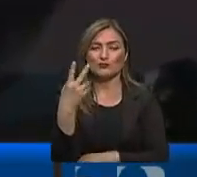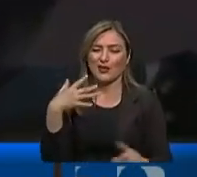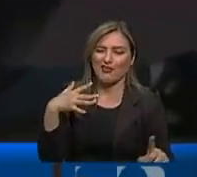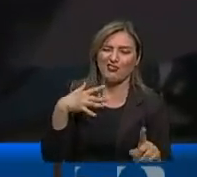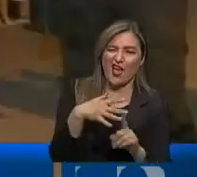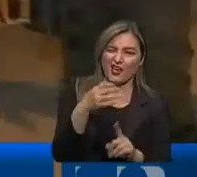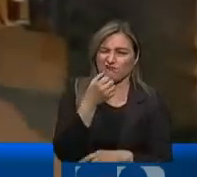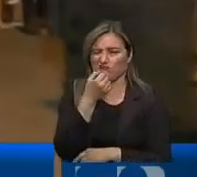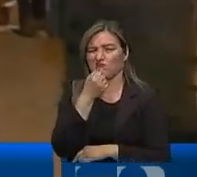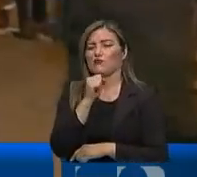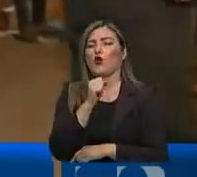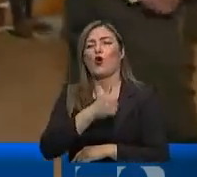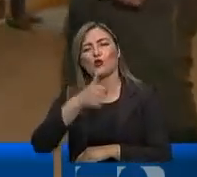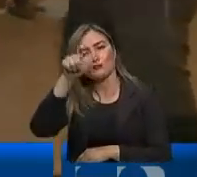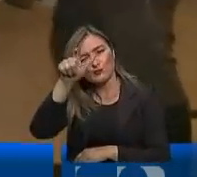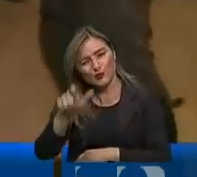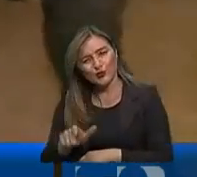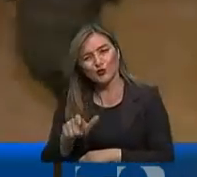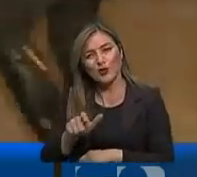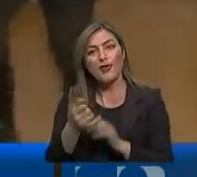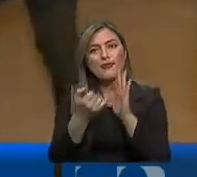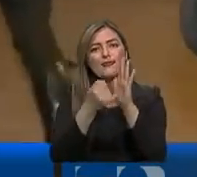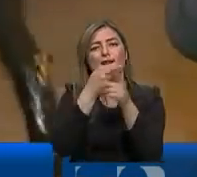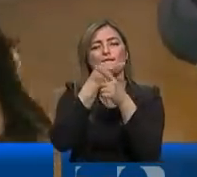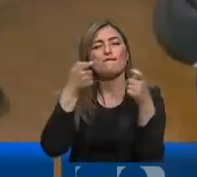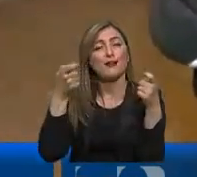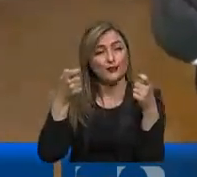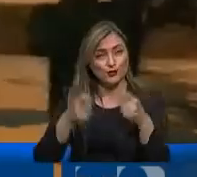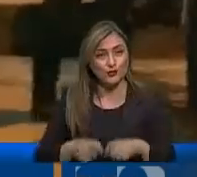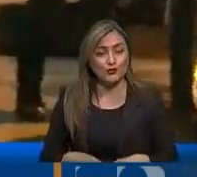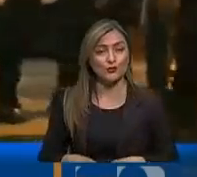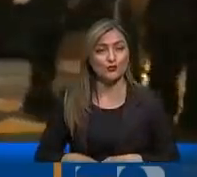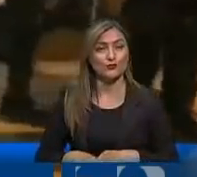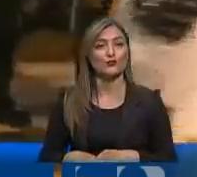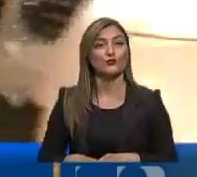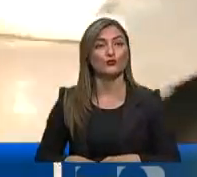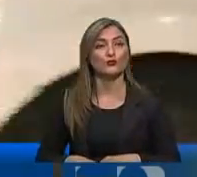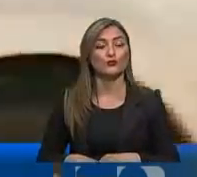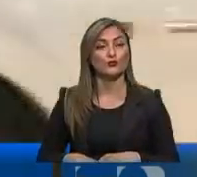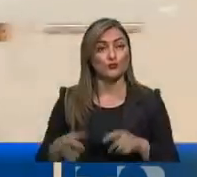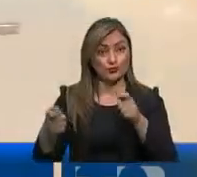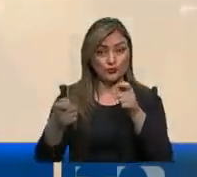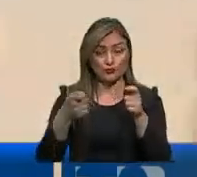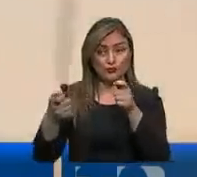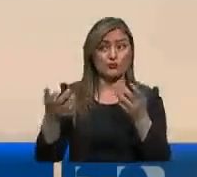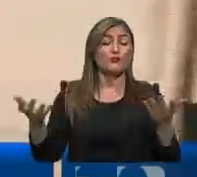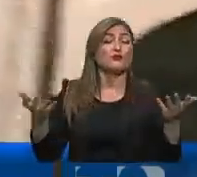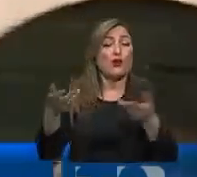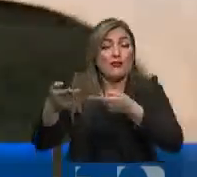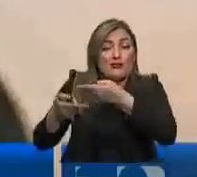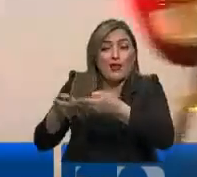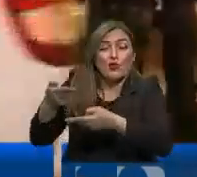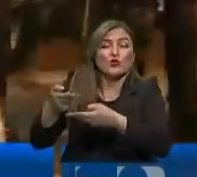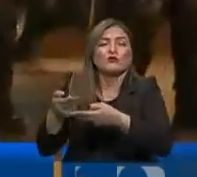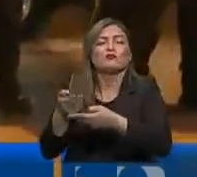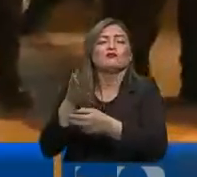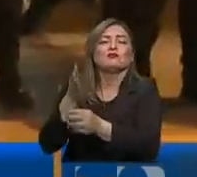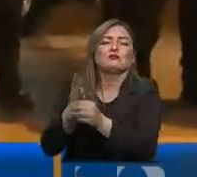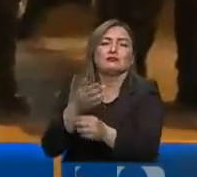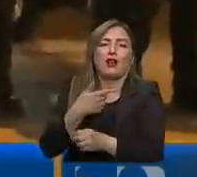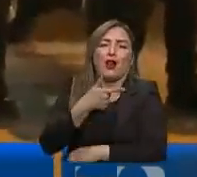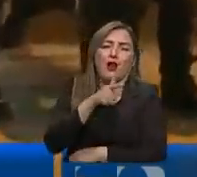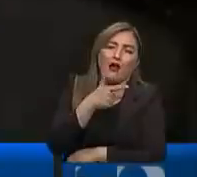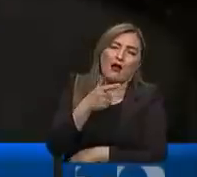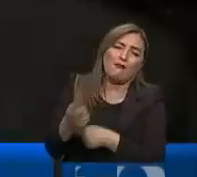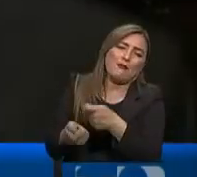ataque y resistencia y otro por supuesta suplantación de identidad. Además, se ejecutaron controles a negocios dedicados al expendio